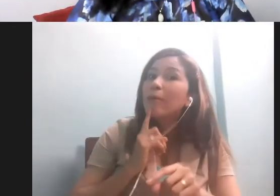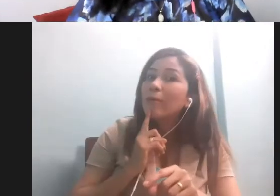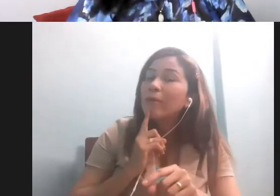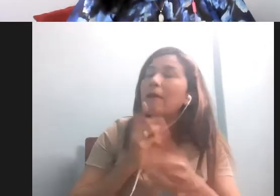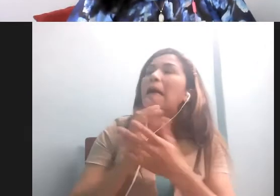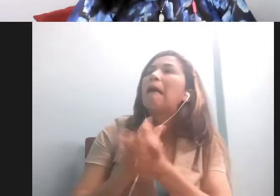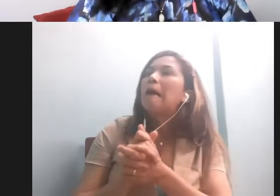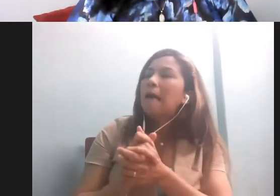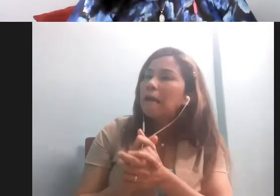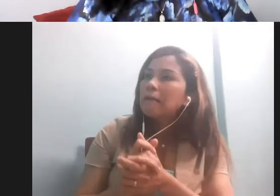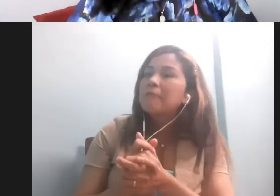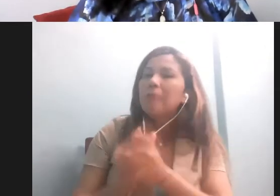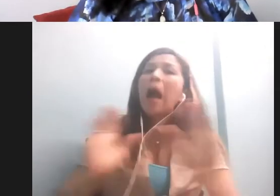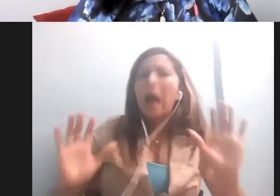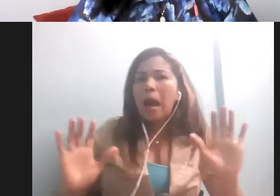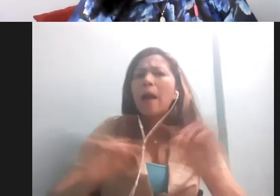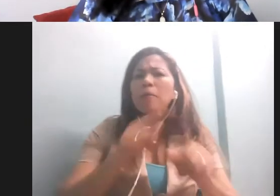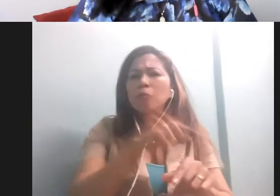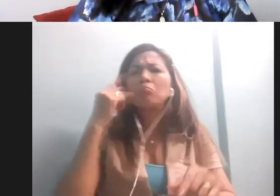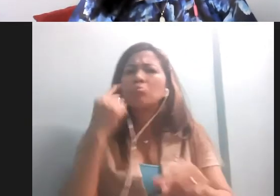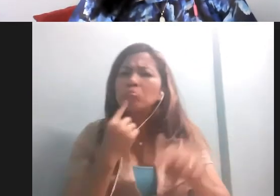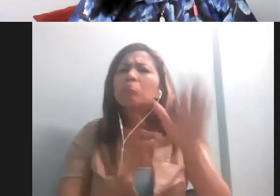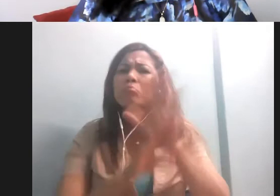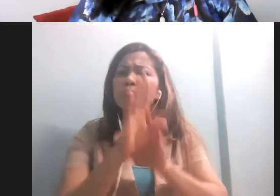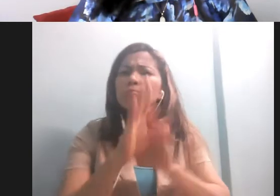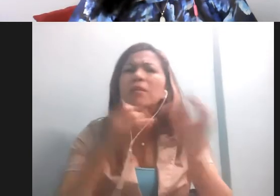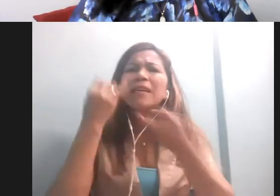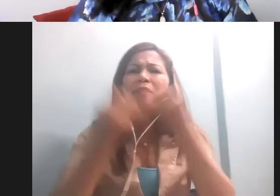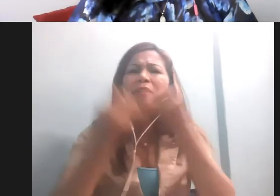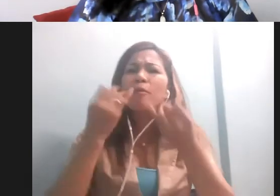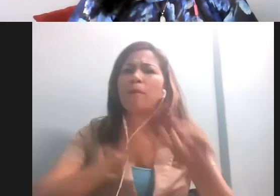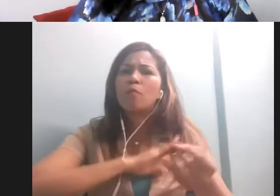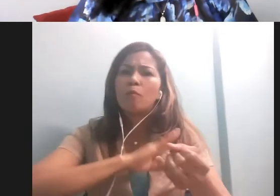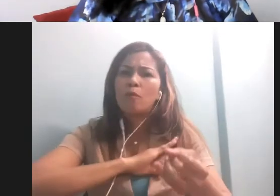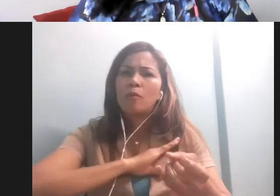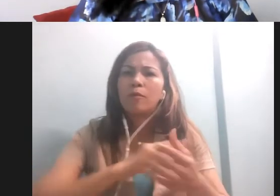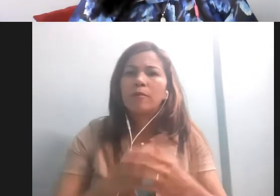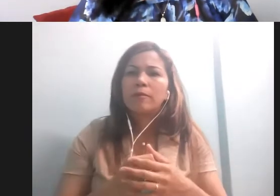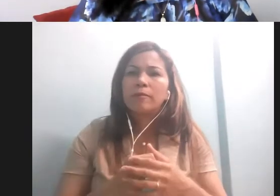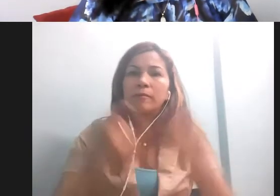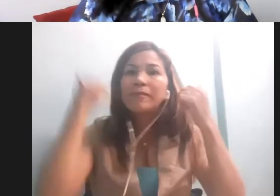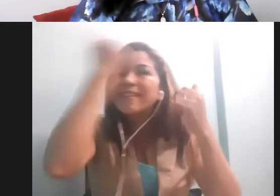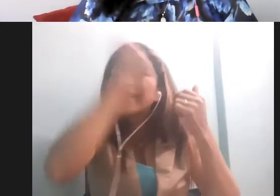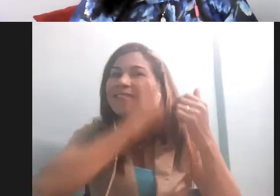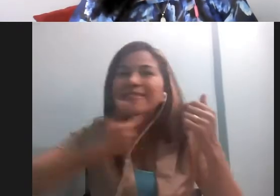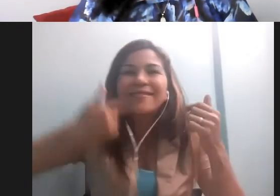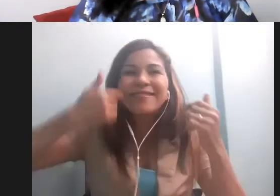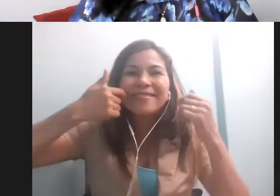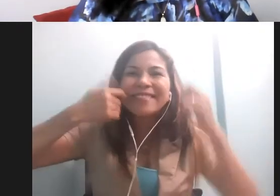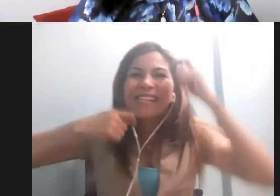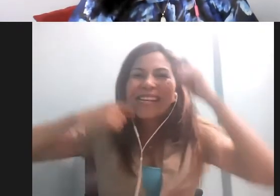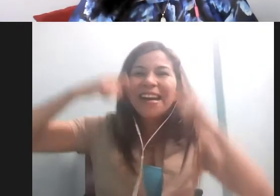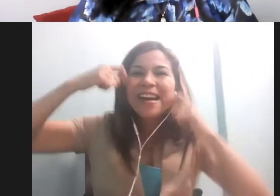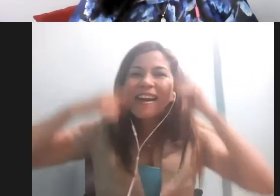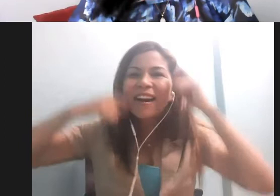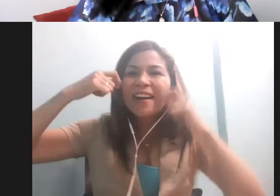que él, en el idioma, tiene algo que se llama expresión facial, ¿no? Ellos con su rostro